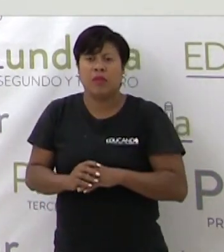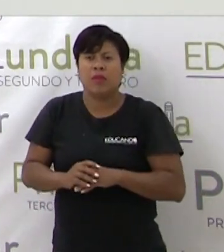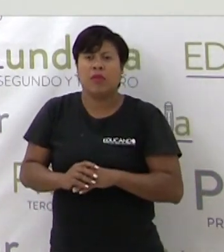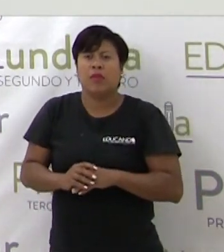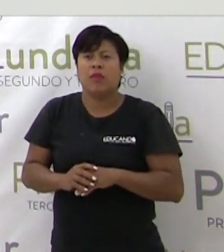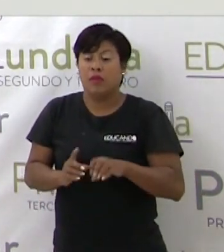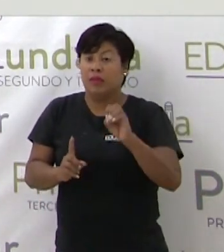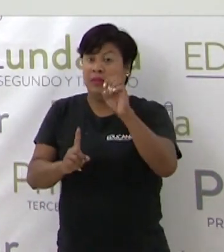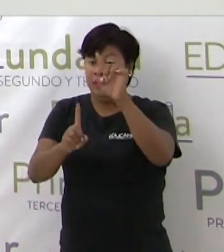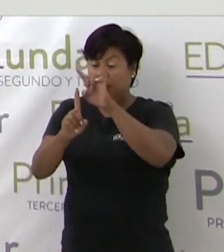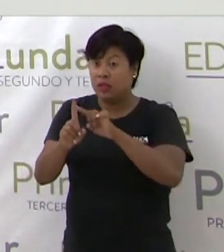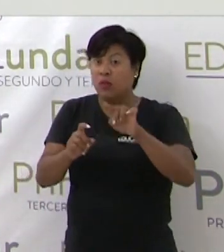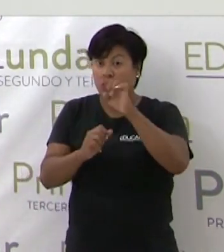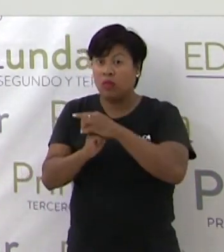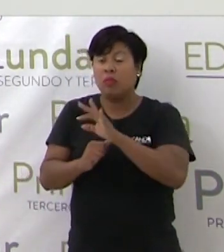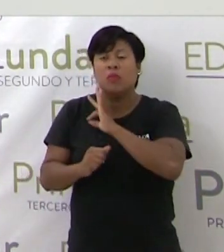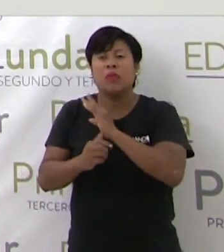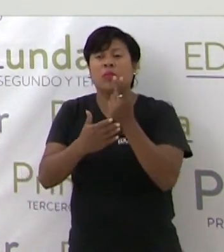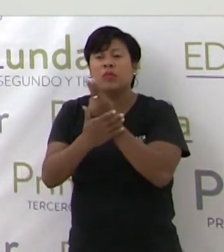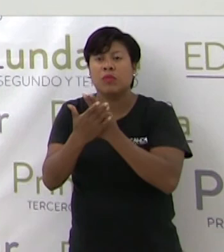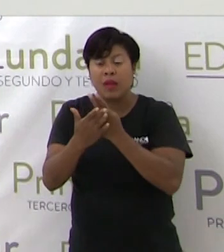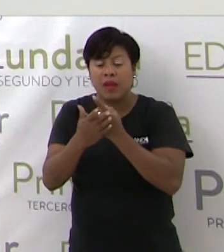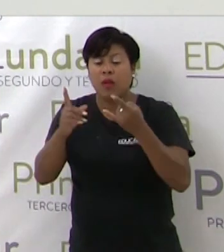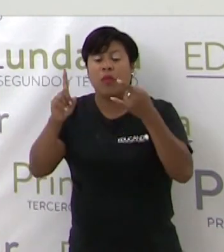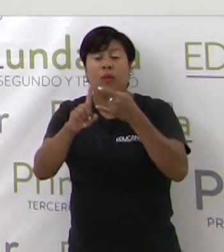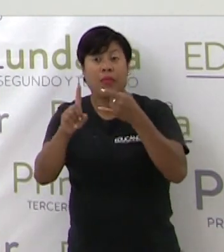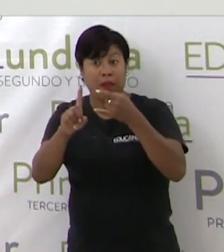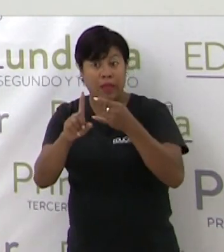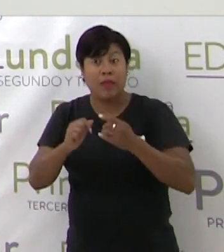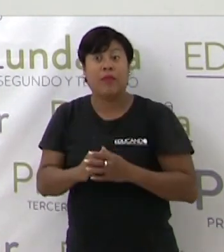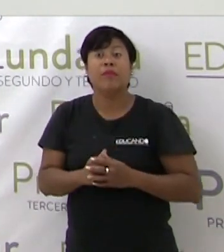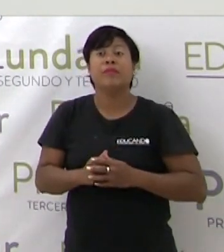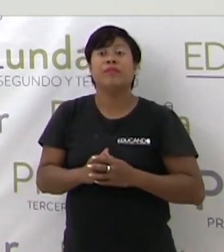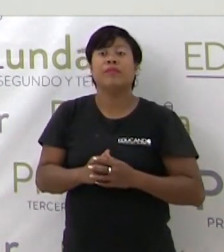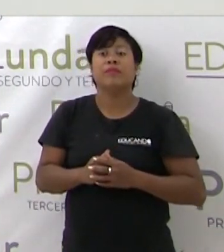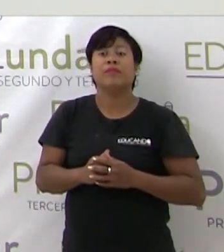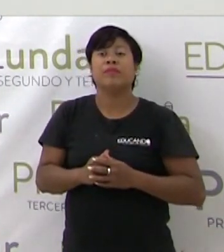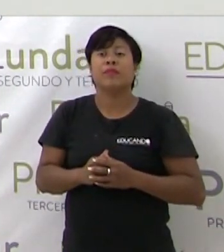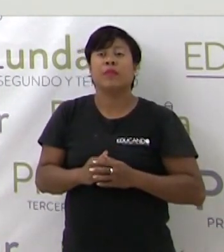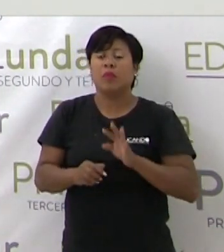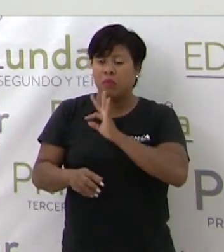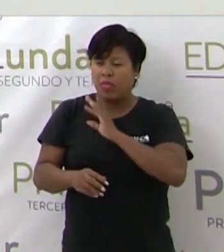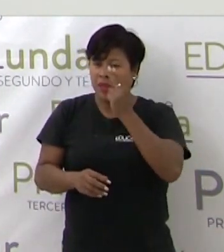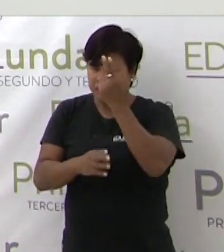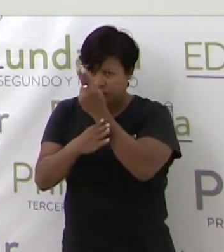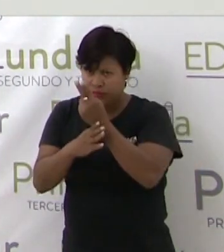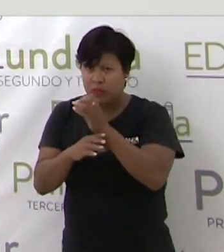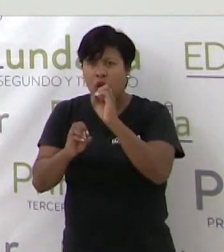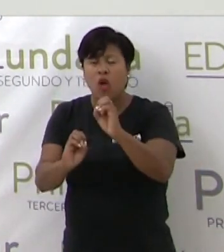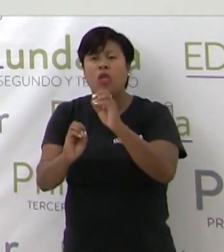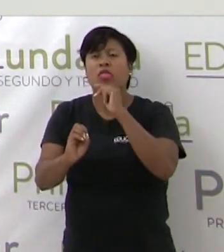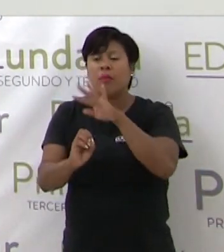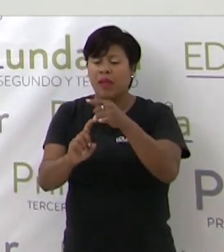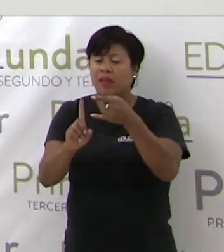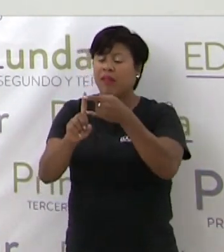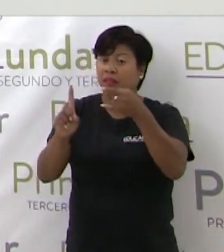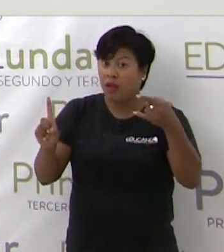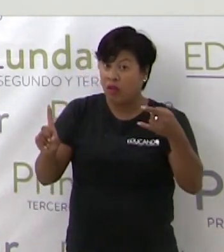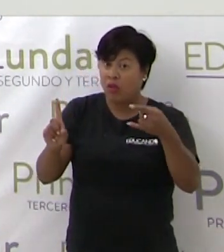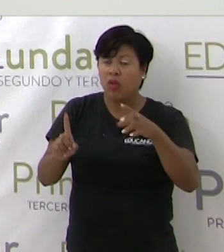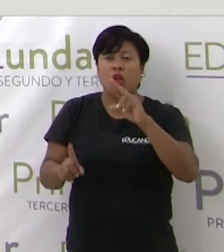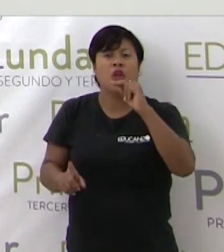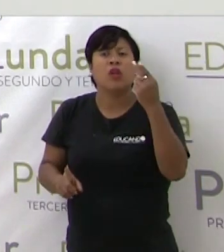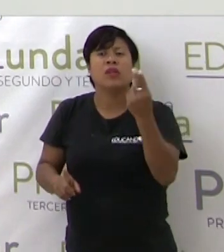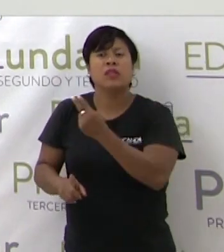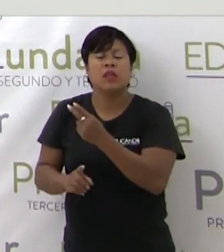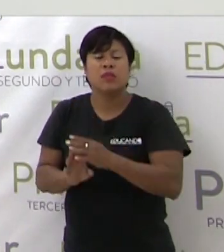aquí un círculo, puedo dibujar aquí un cuadrado, lo voy a dibujar a pulso, o un rectángulo, por ejemplo, y no necesariamente